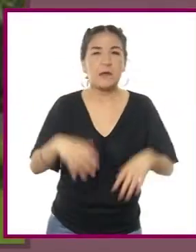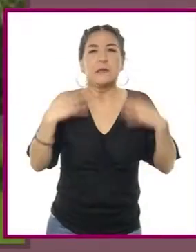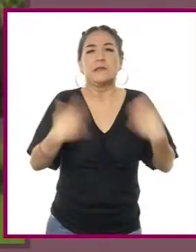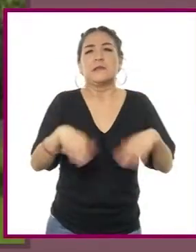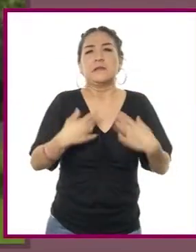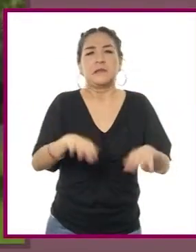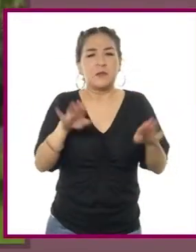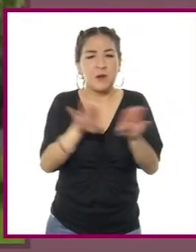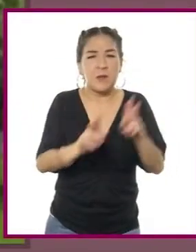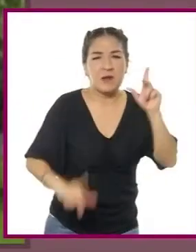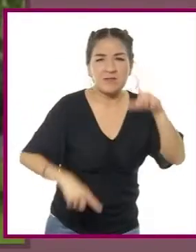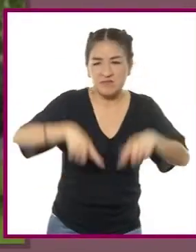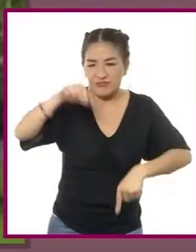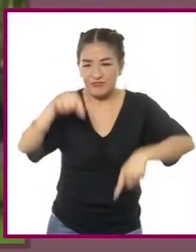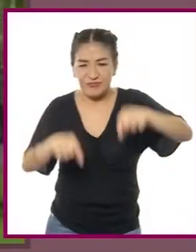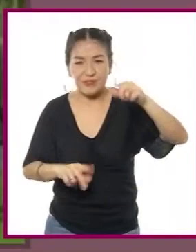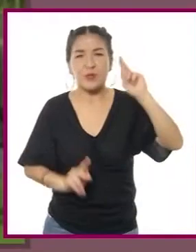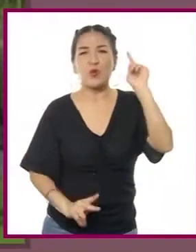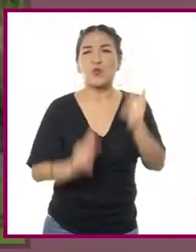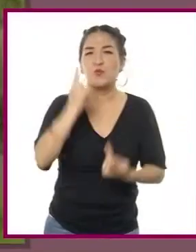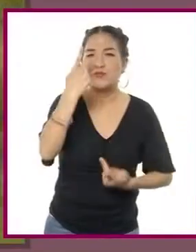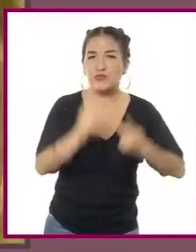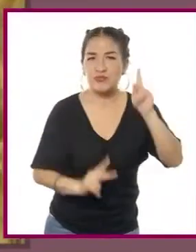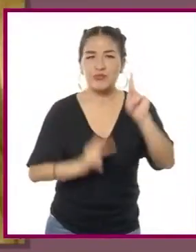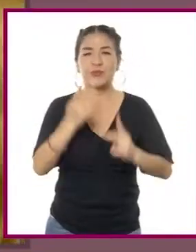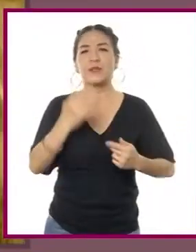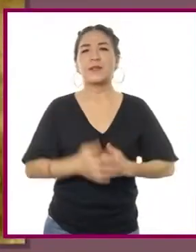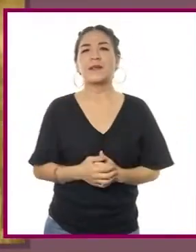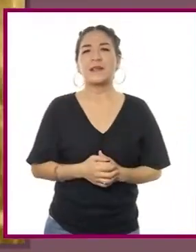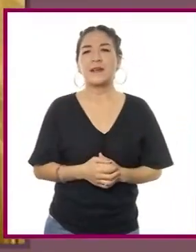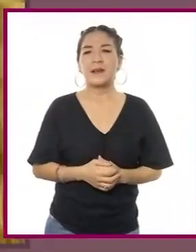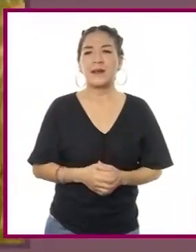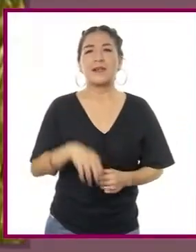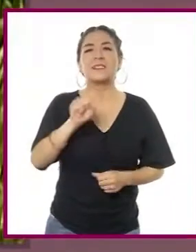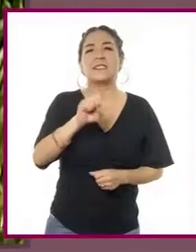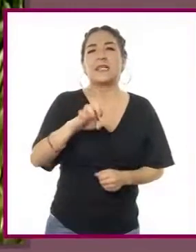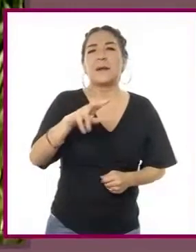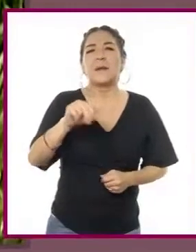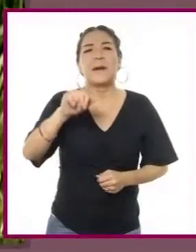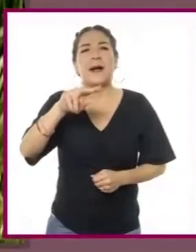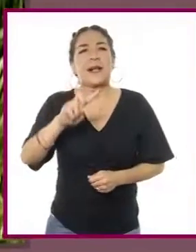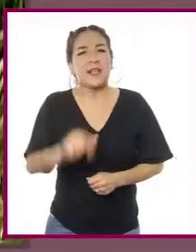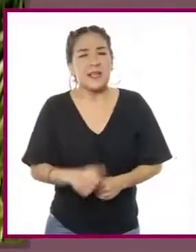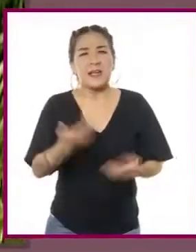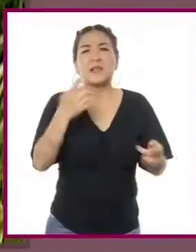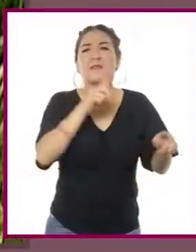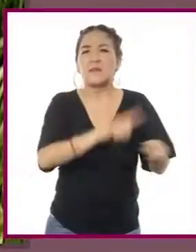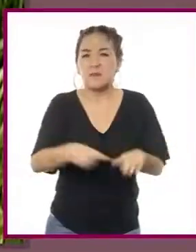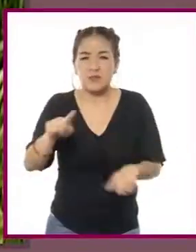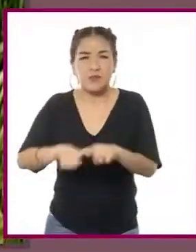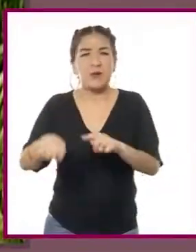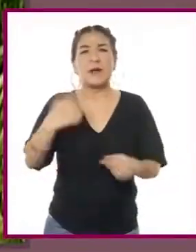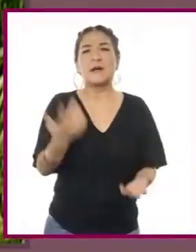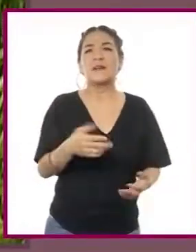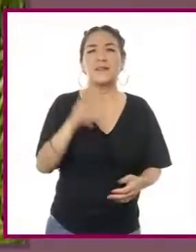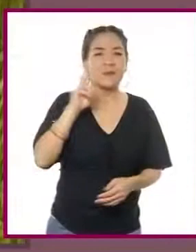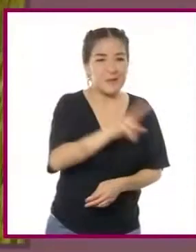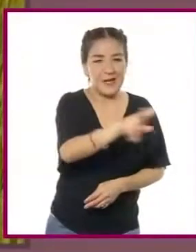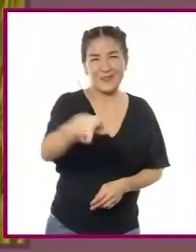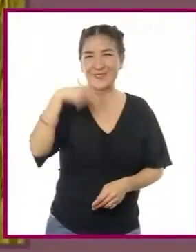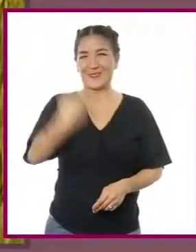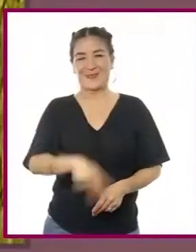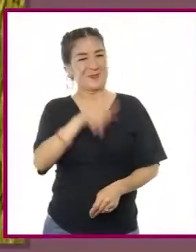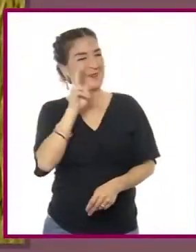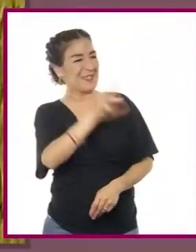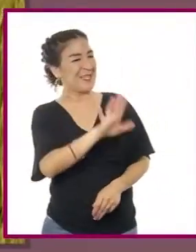pirús y de sembrados de trigo, cebada o avena. y nos parece un paisaje netamente mexicano y